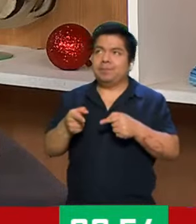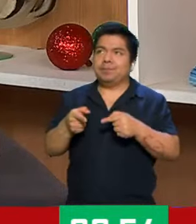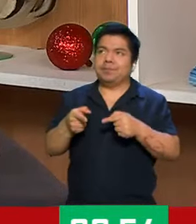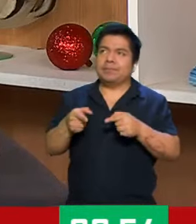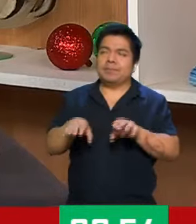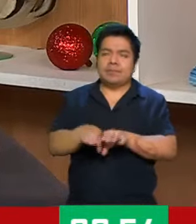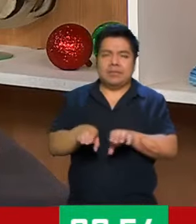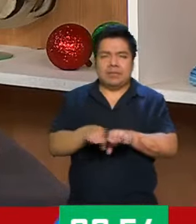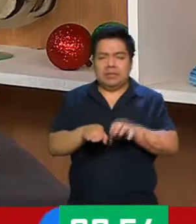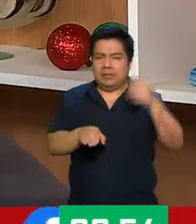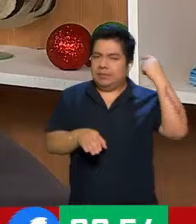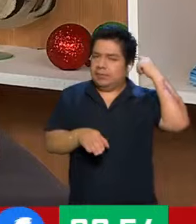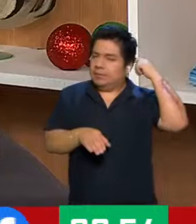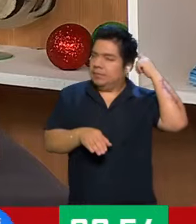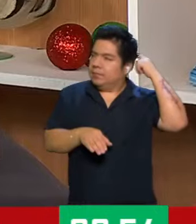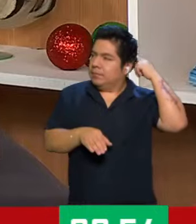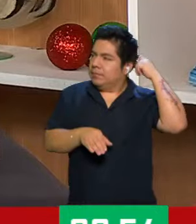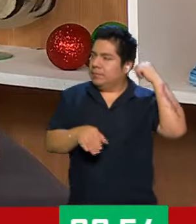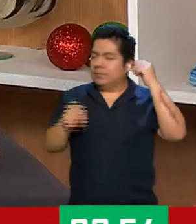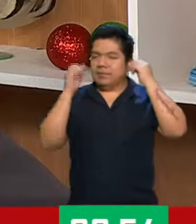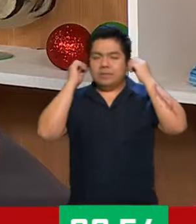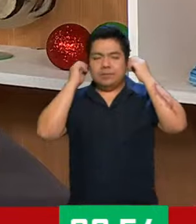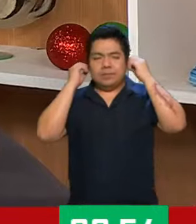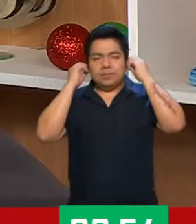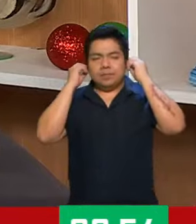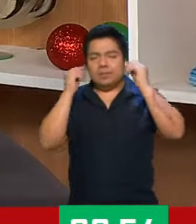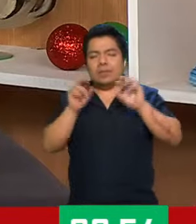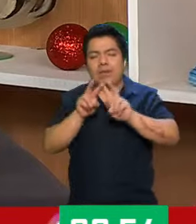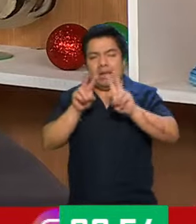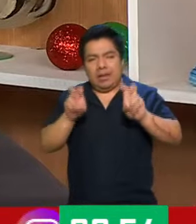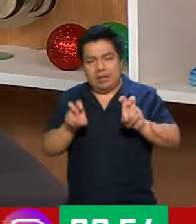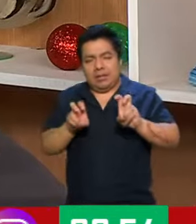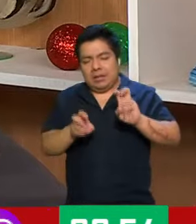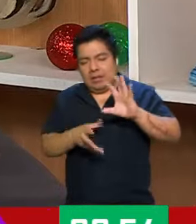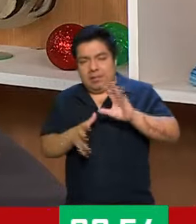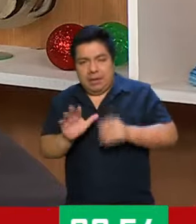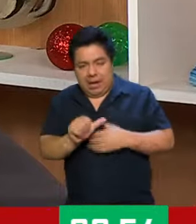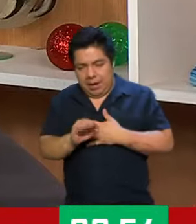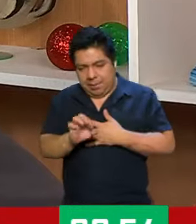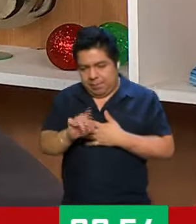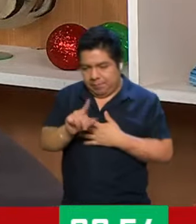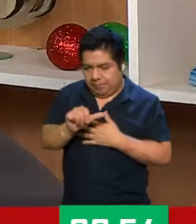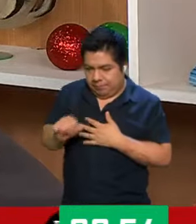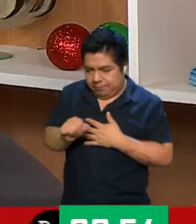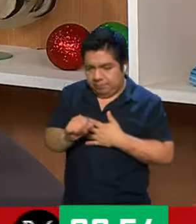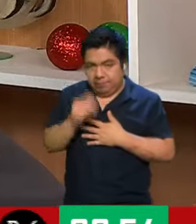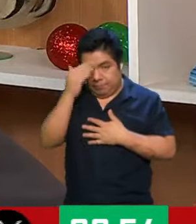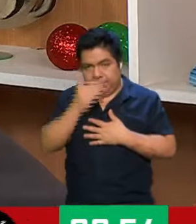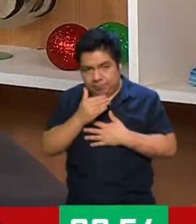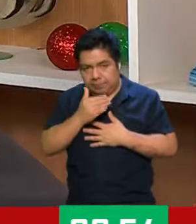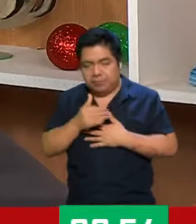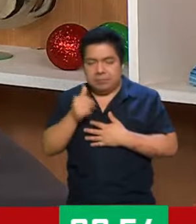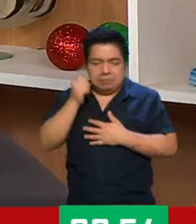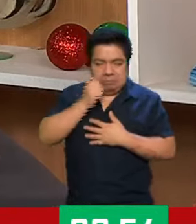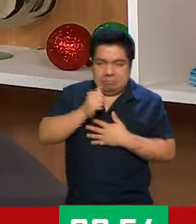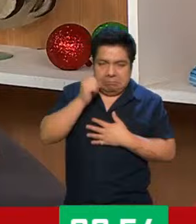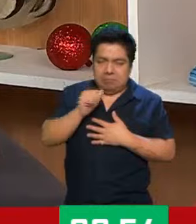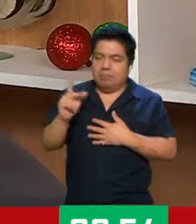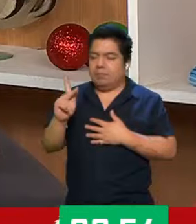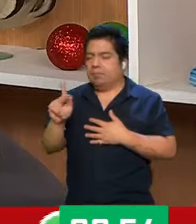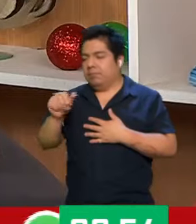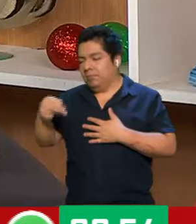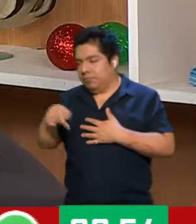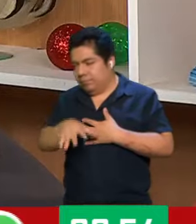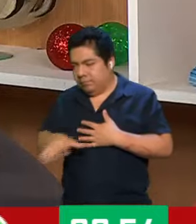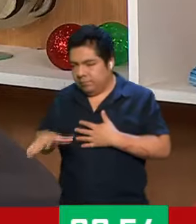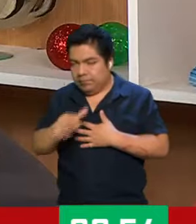como elemento central el tema de las Américas. Ojo, este tema de la América es muy utilizado por la derecha.